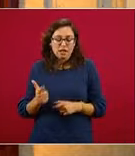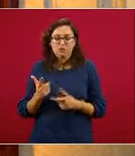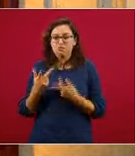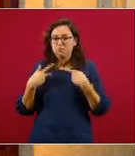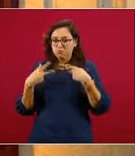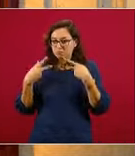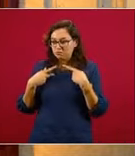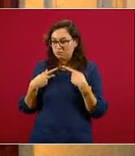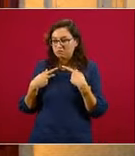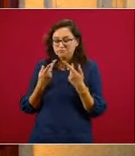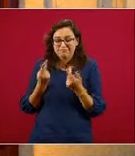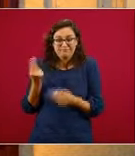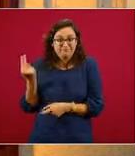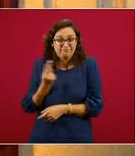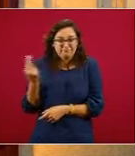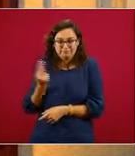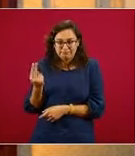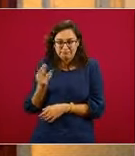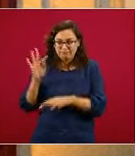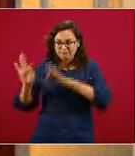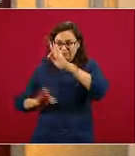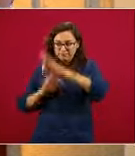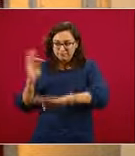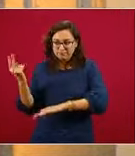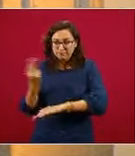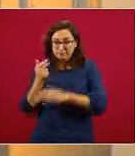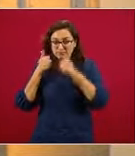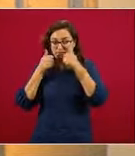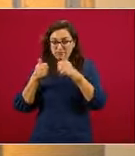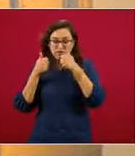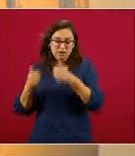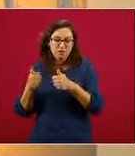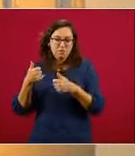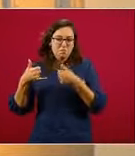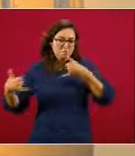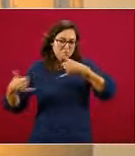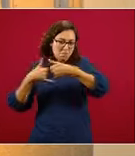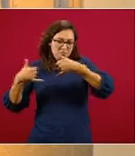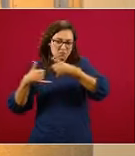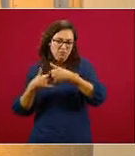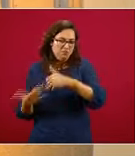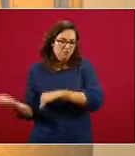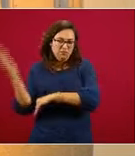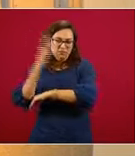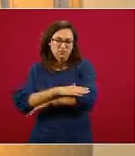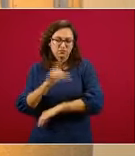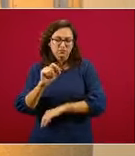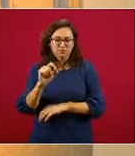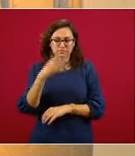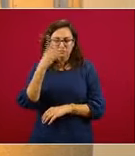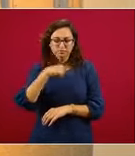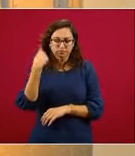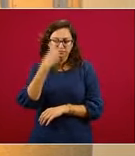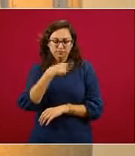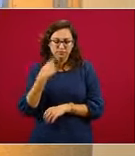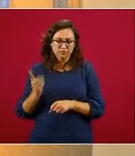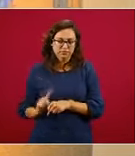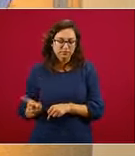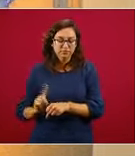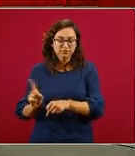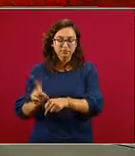las personas que demandan algún tipo de tratamiento, está funcionando las 24 horas del día en nuestro país, y aquí